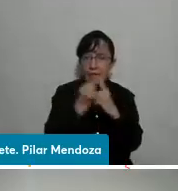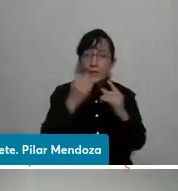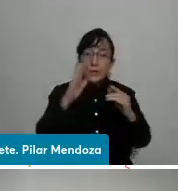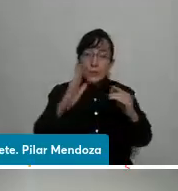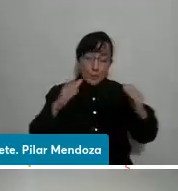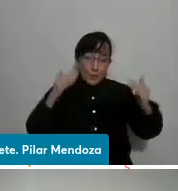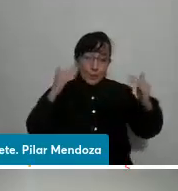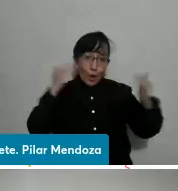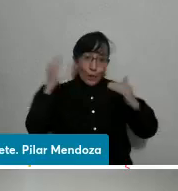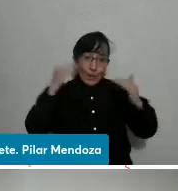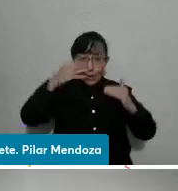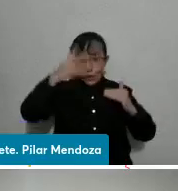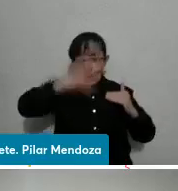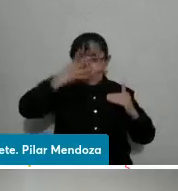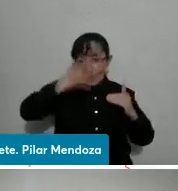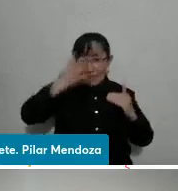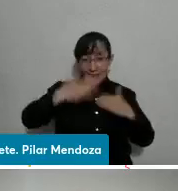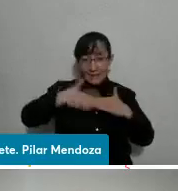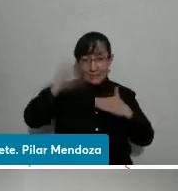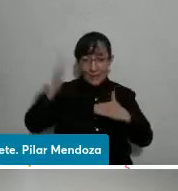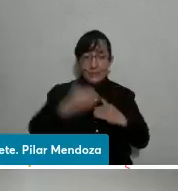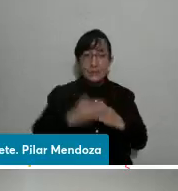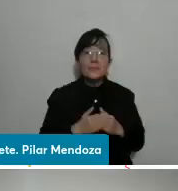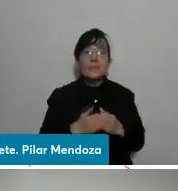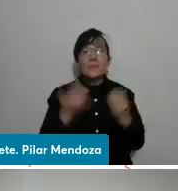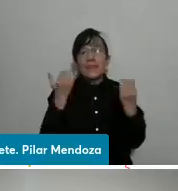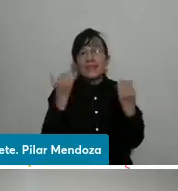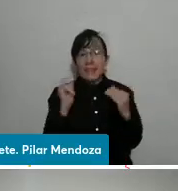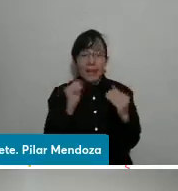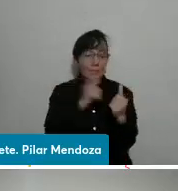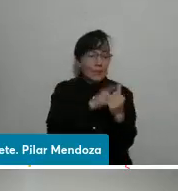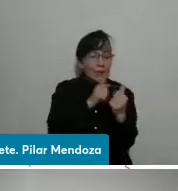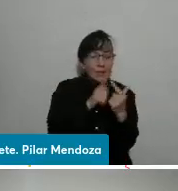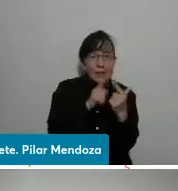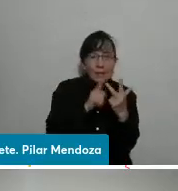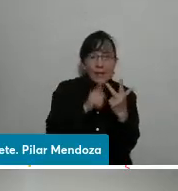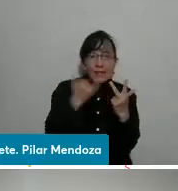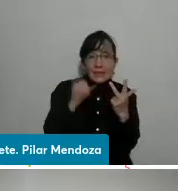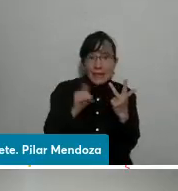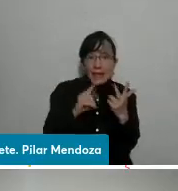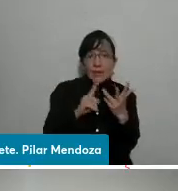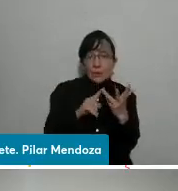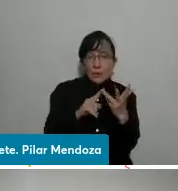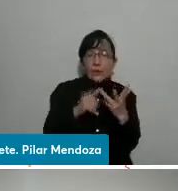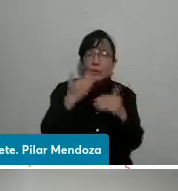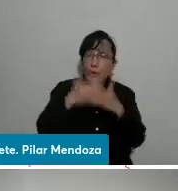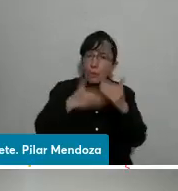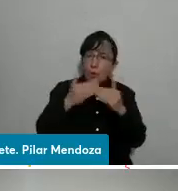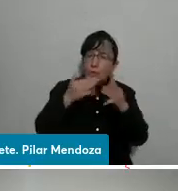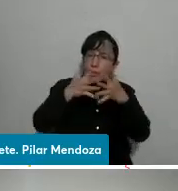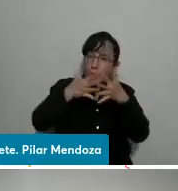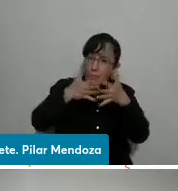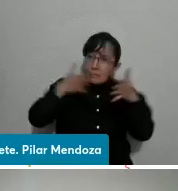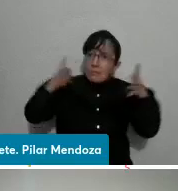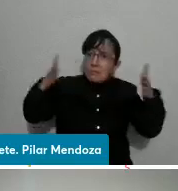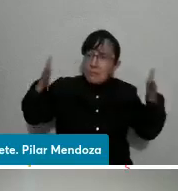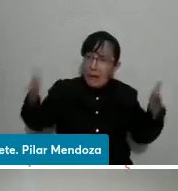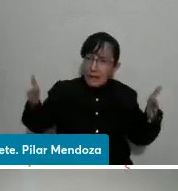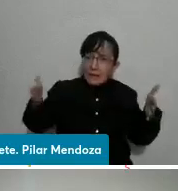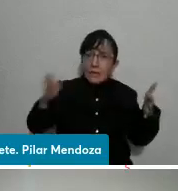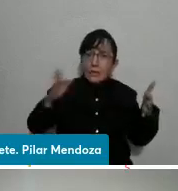hemos abarcado pues, de estas competencias, ampliamos el espectro y lo que hacemos es